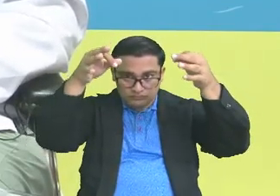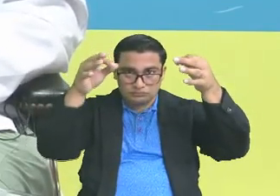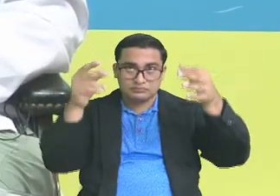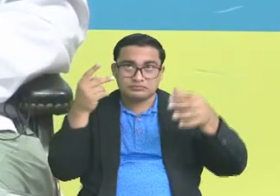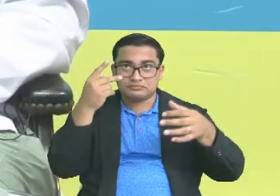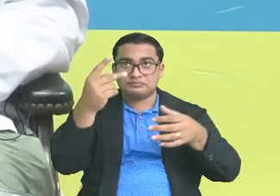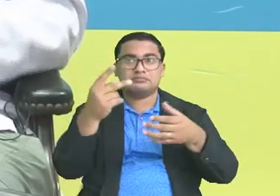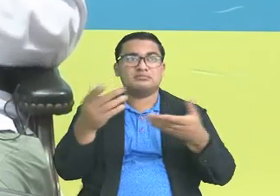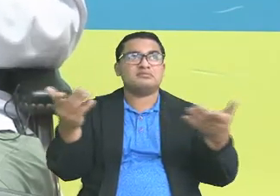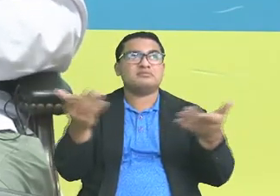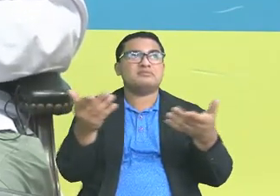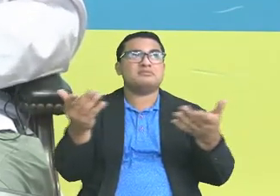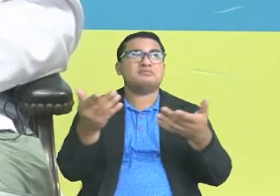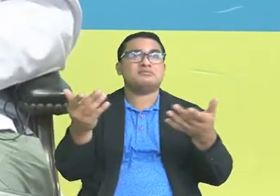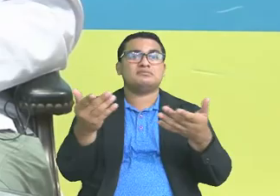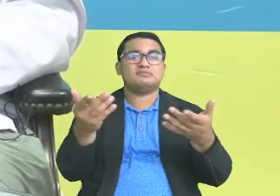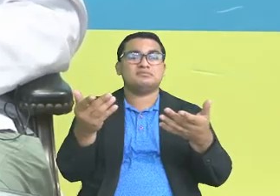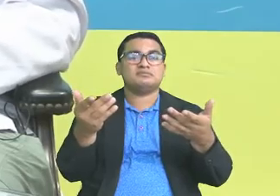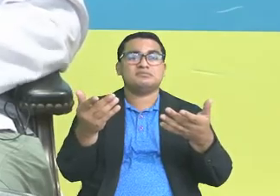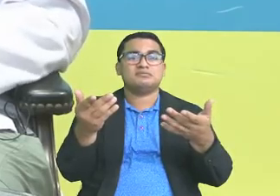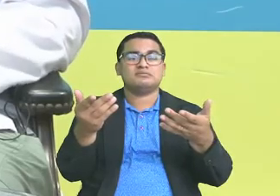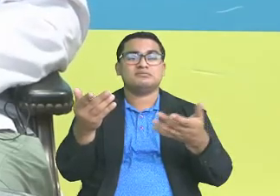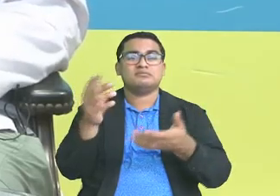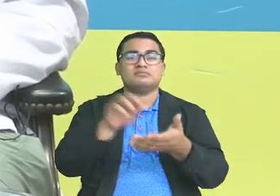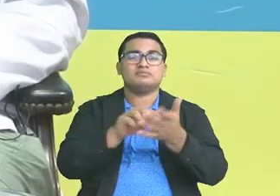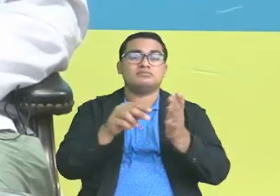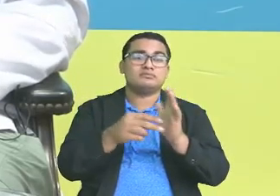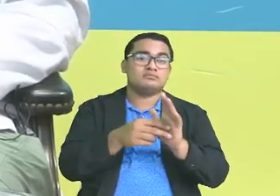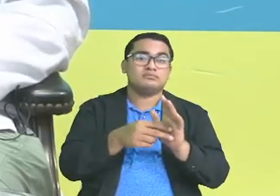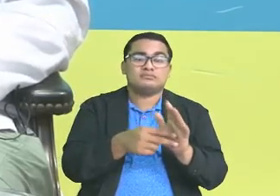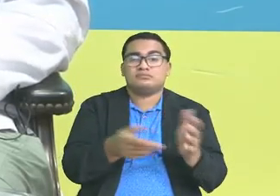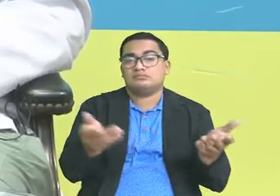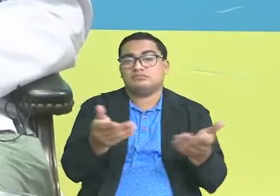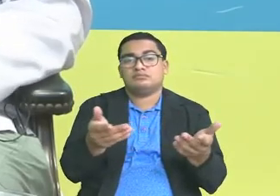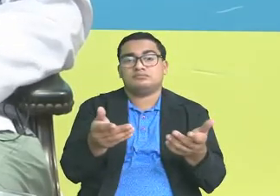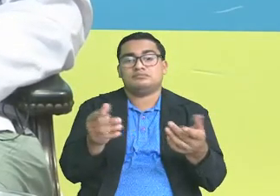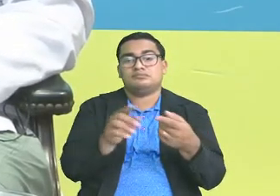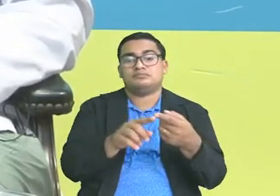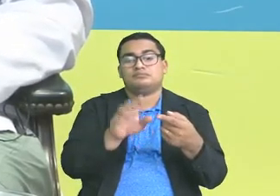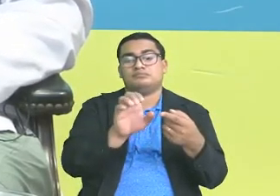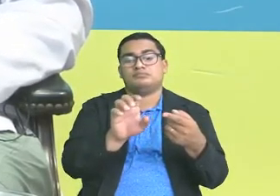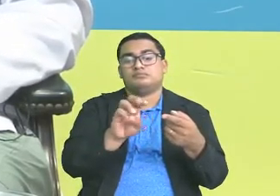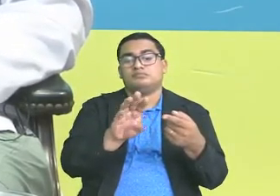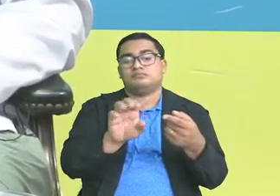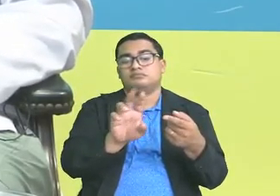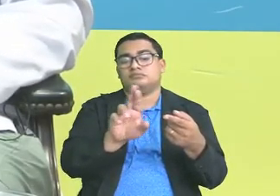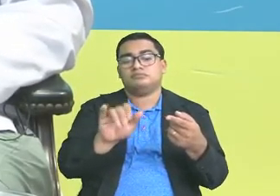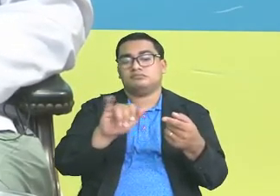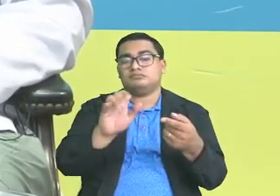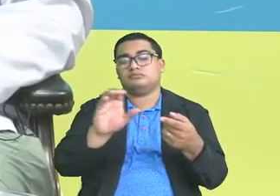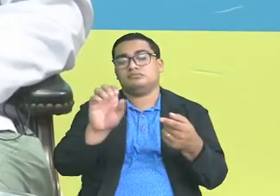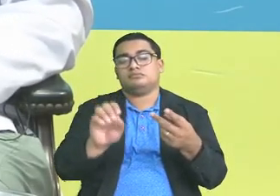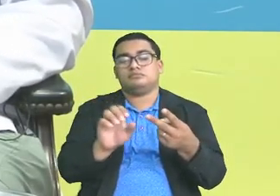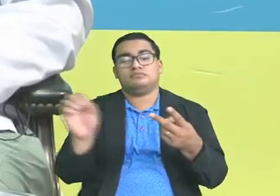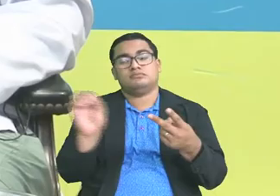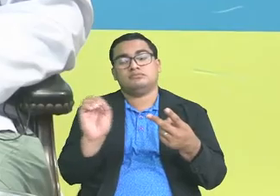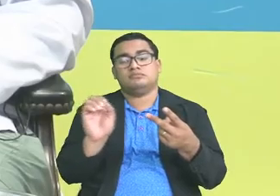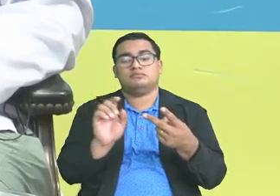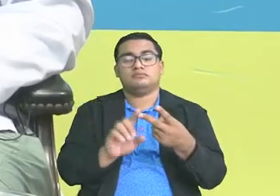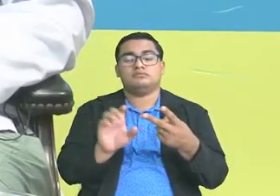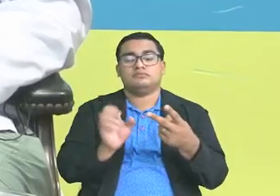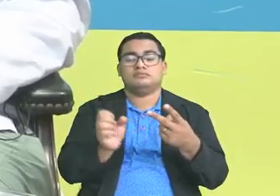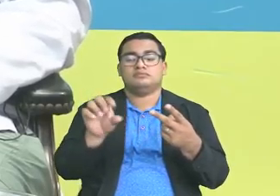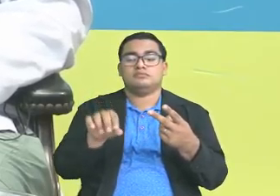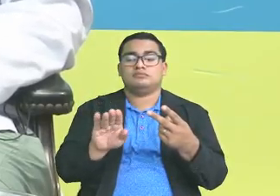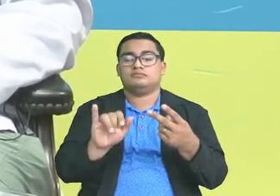el evento es secundario a isquemia o secundario a hemorrágico. Si hablamos del hemorrágico, primero tendríamos que ver